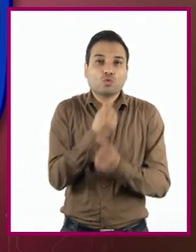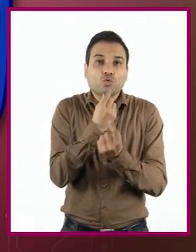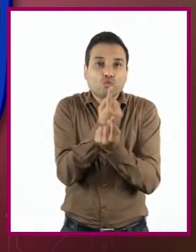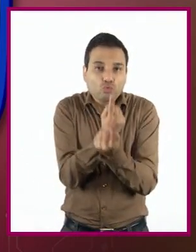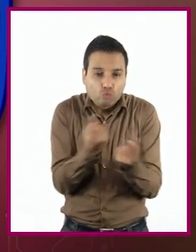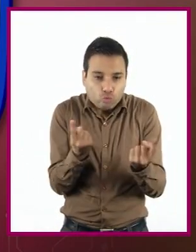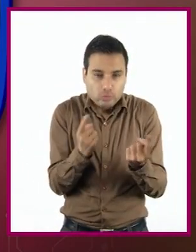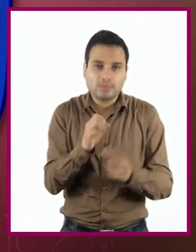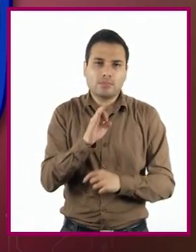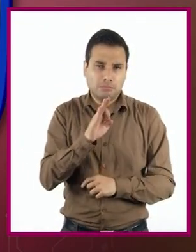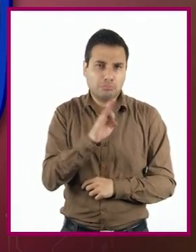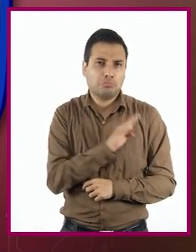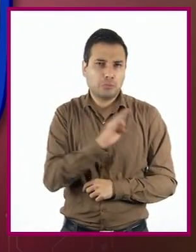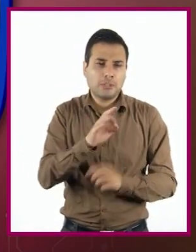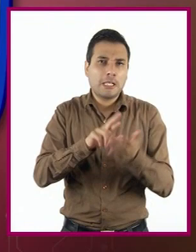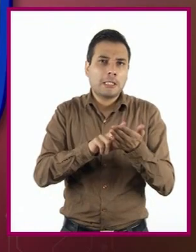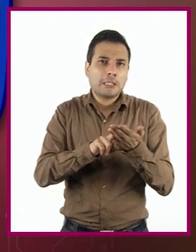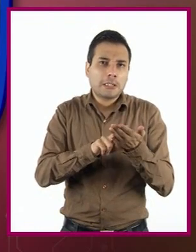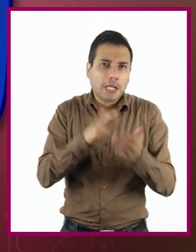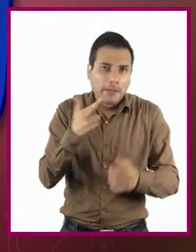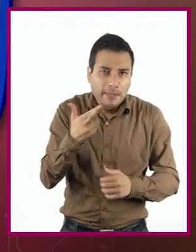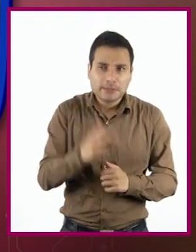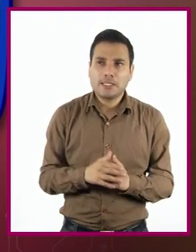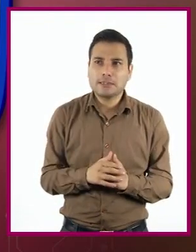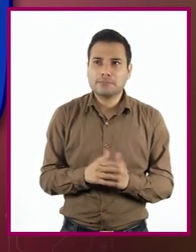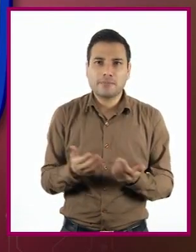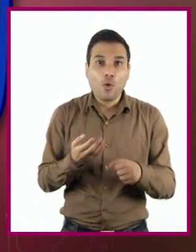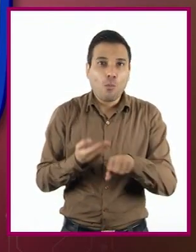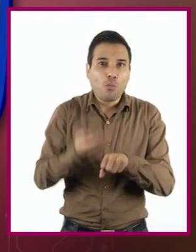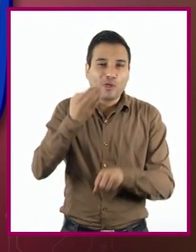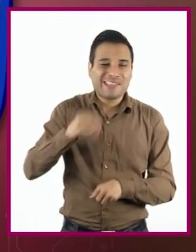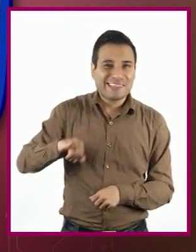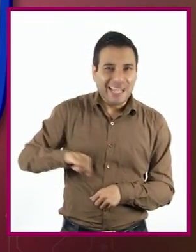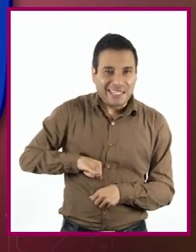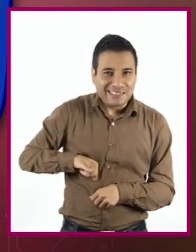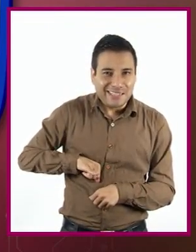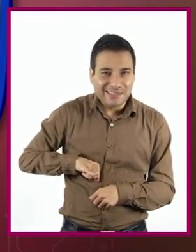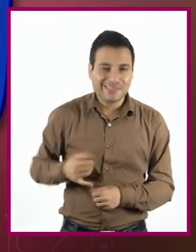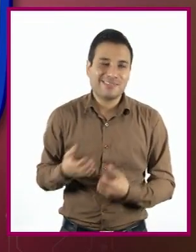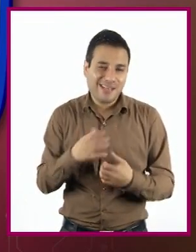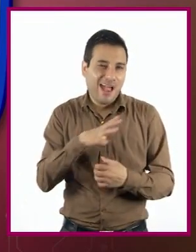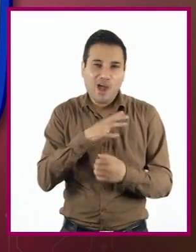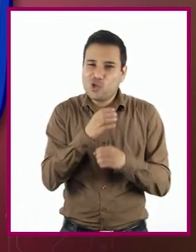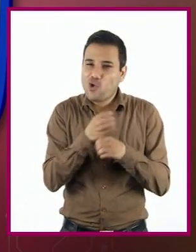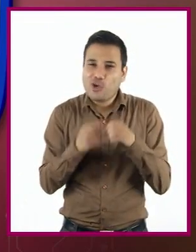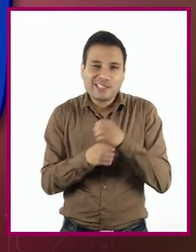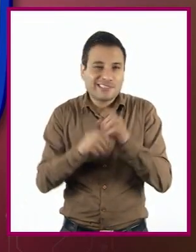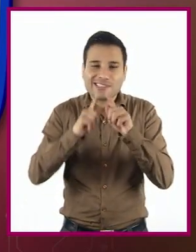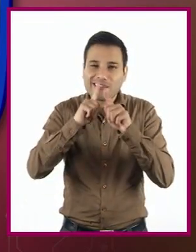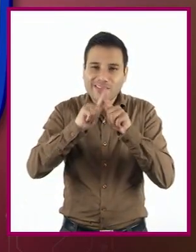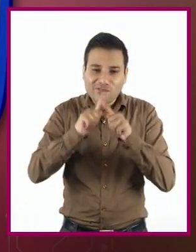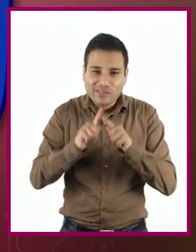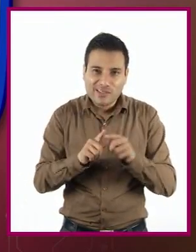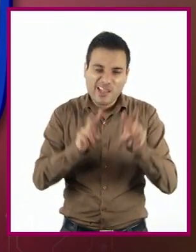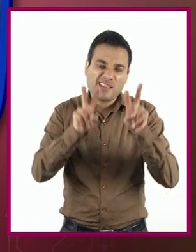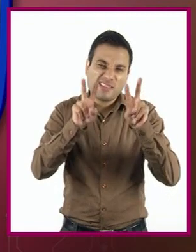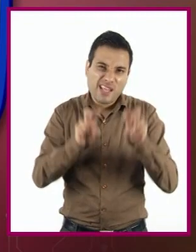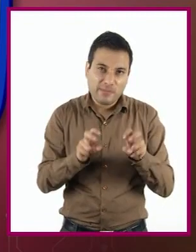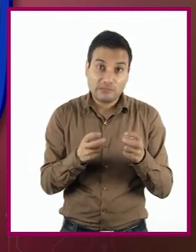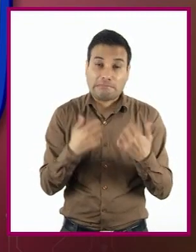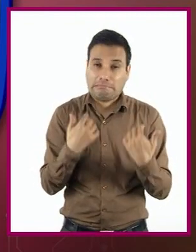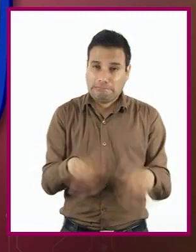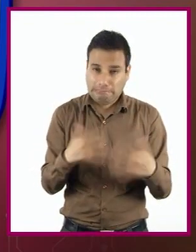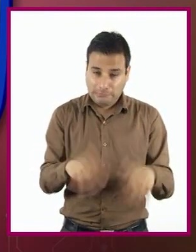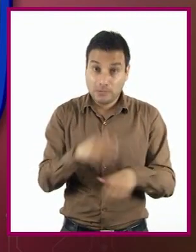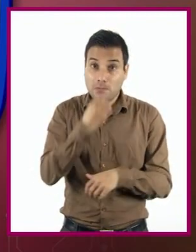les pueden poner algunas revistas de esas muy interesantes que traen cosas de divulgación científica, pero tan